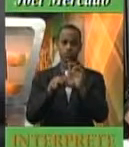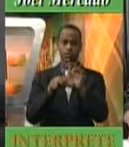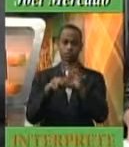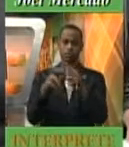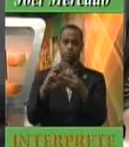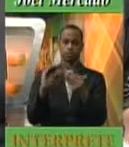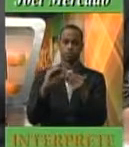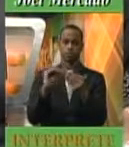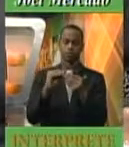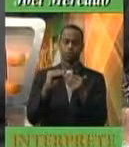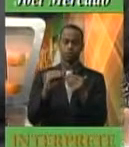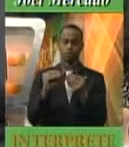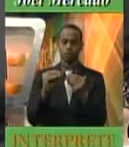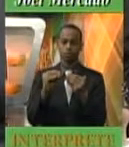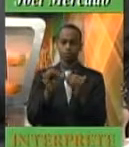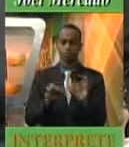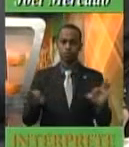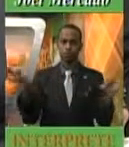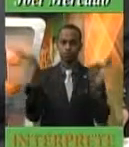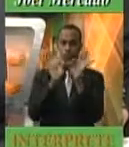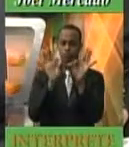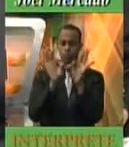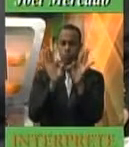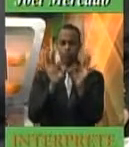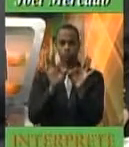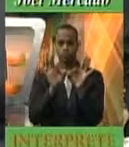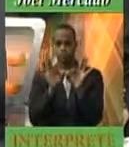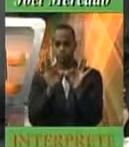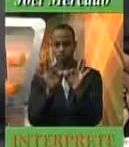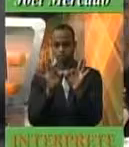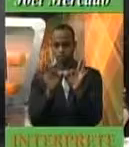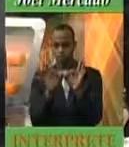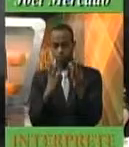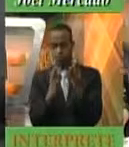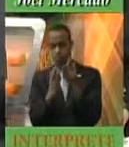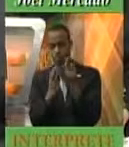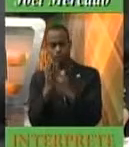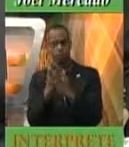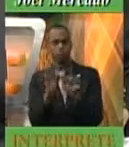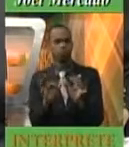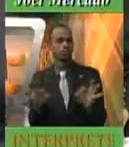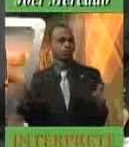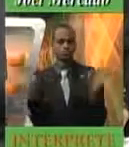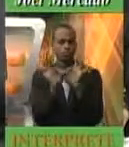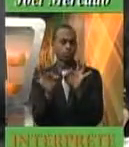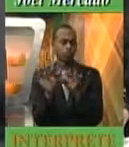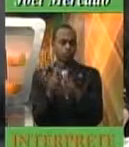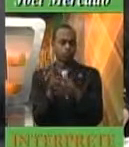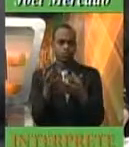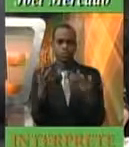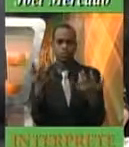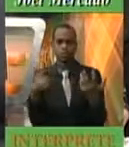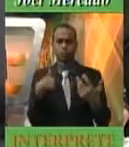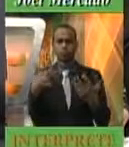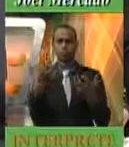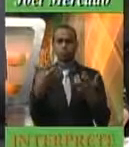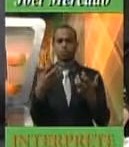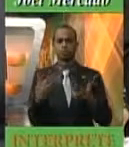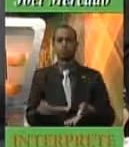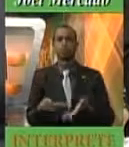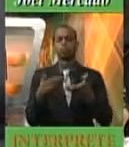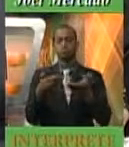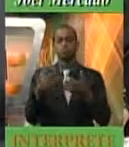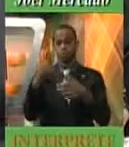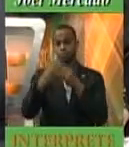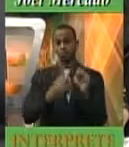esa parte, es muy importante. Para cuando hablamos de acceso, es vital. Y yo quisiera, como una de las